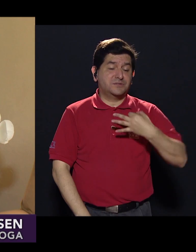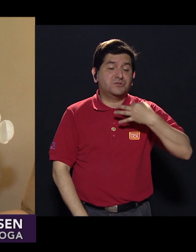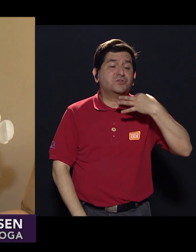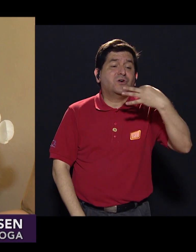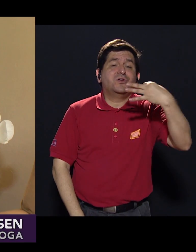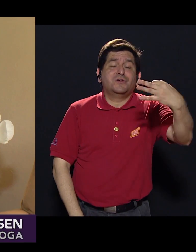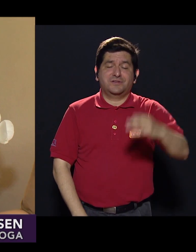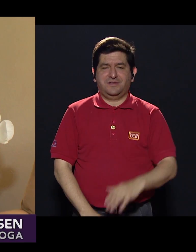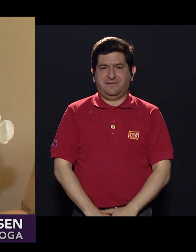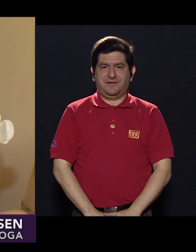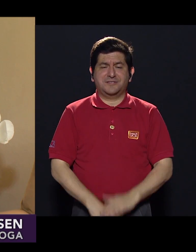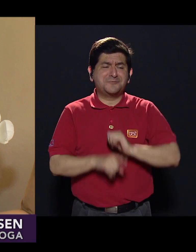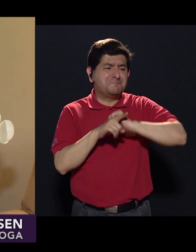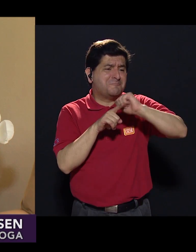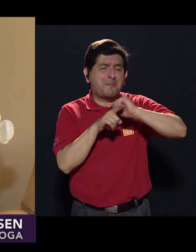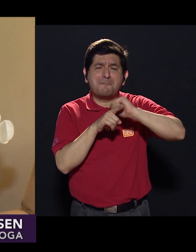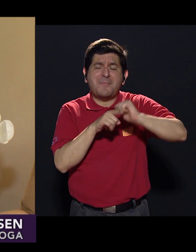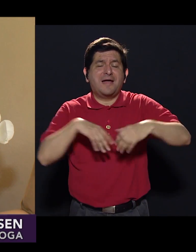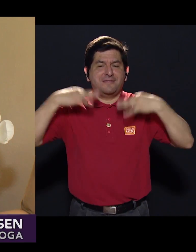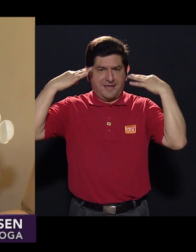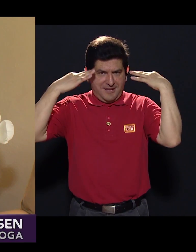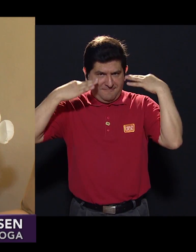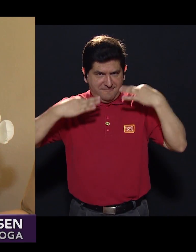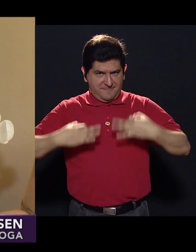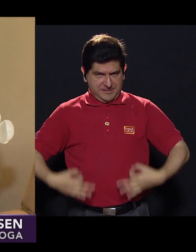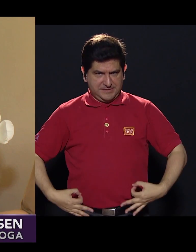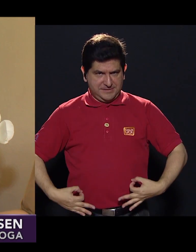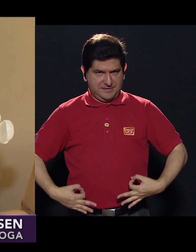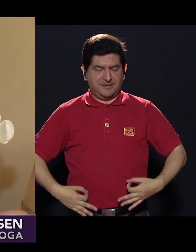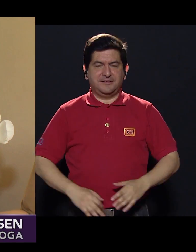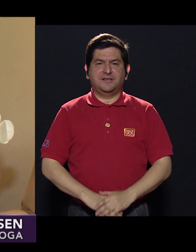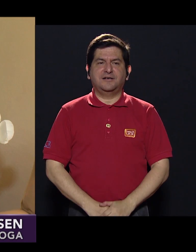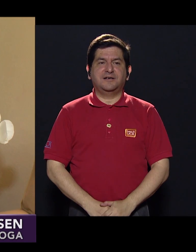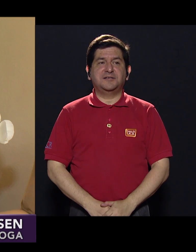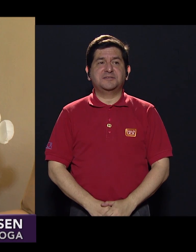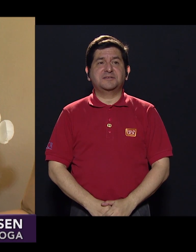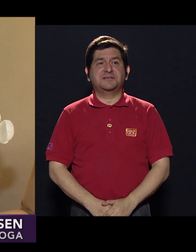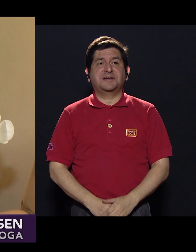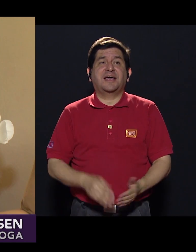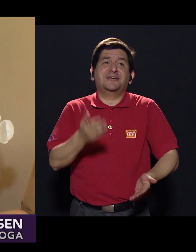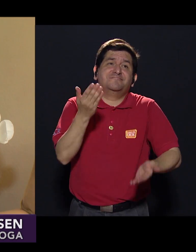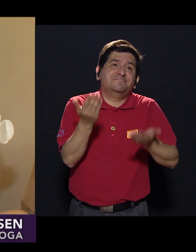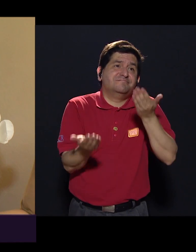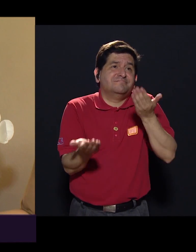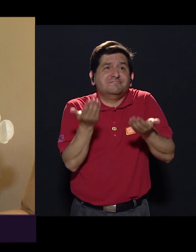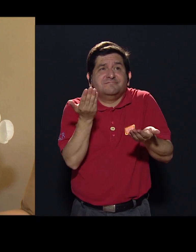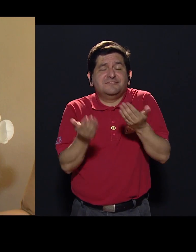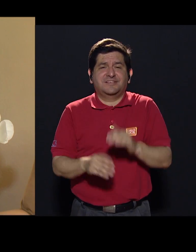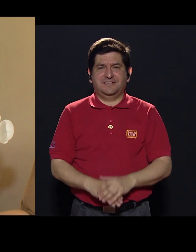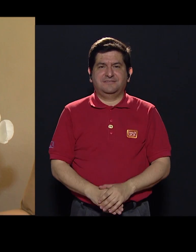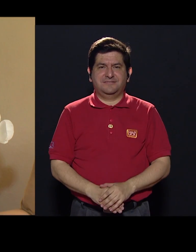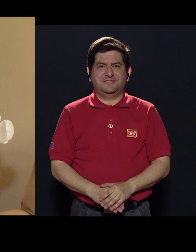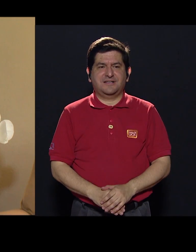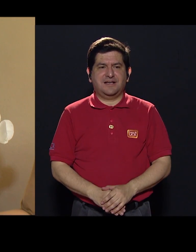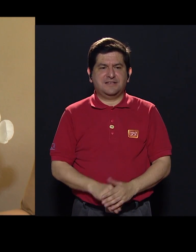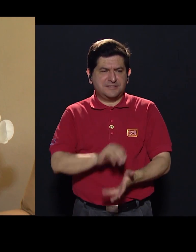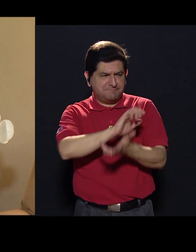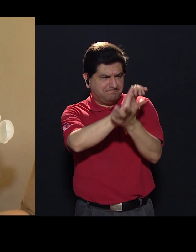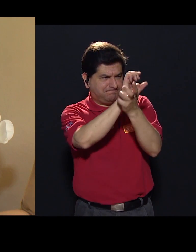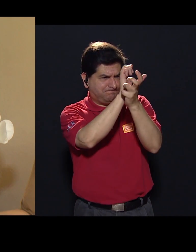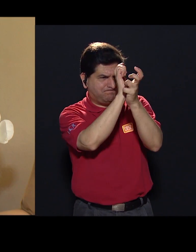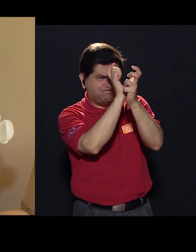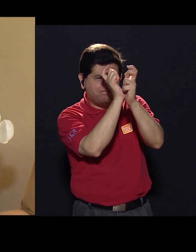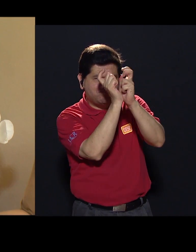Yoga es yoga todos los días. Es una práctica física que eventualmente se